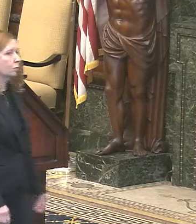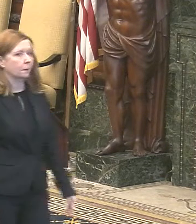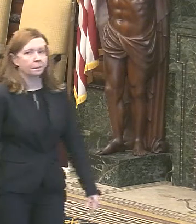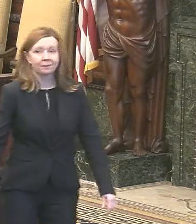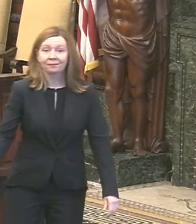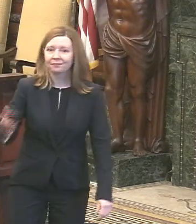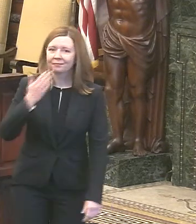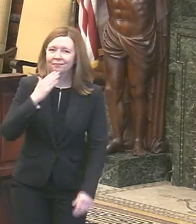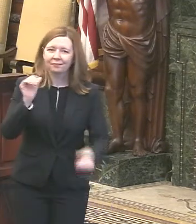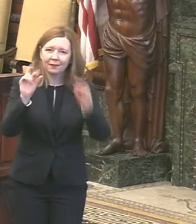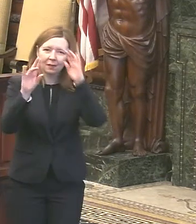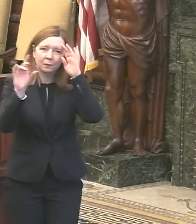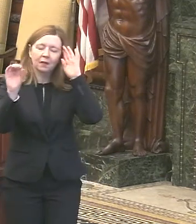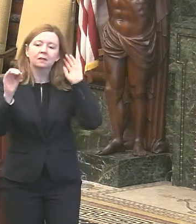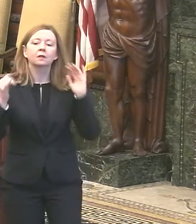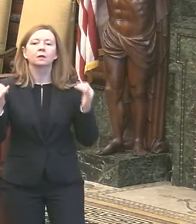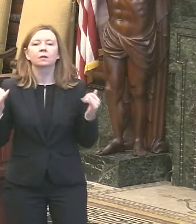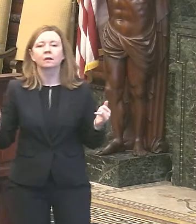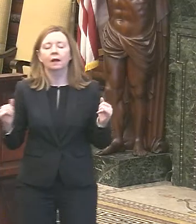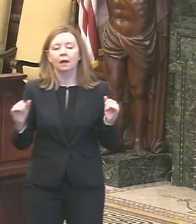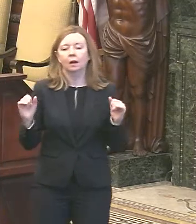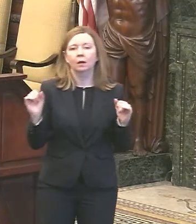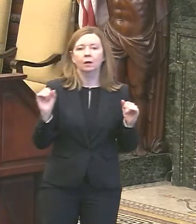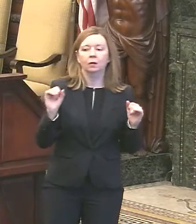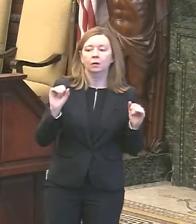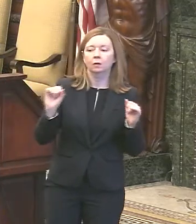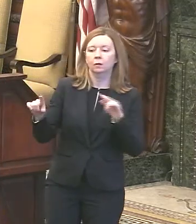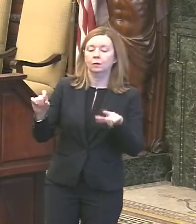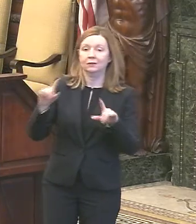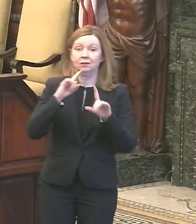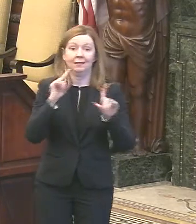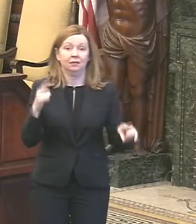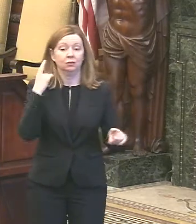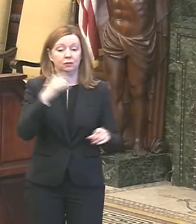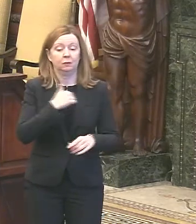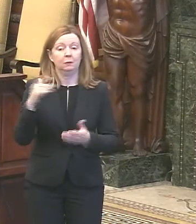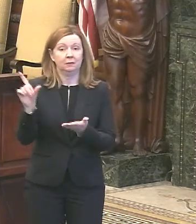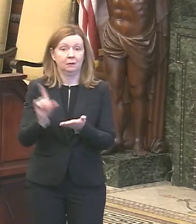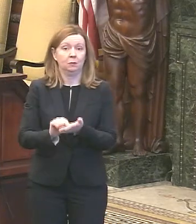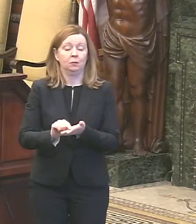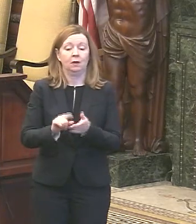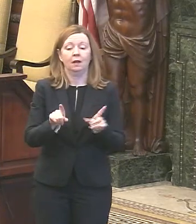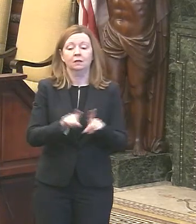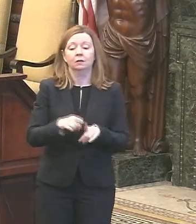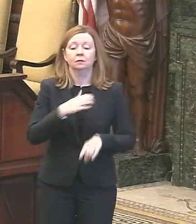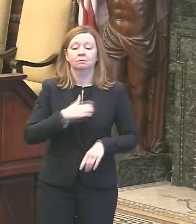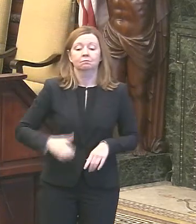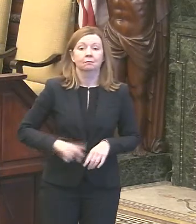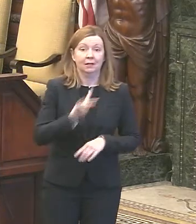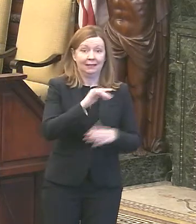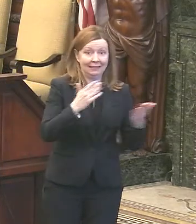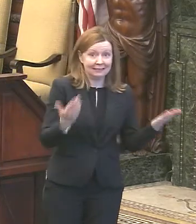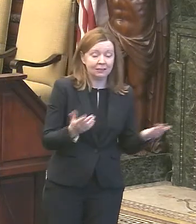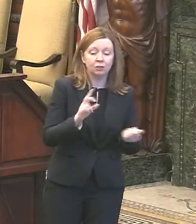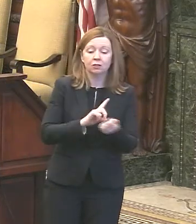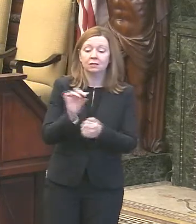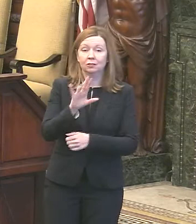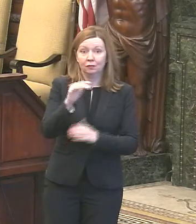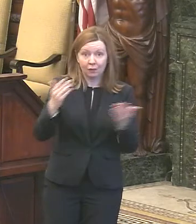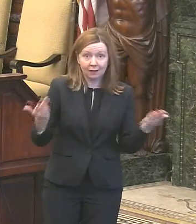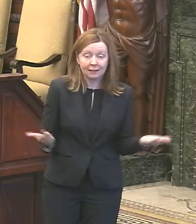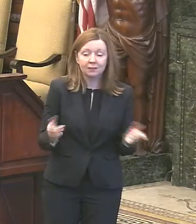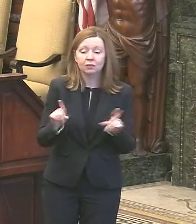Thank you, Armando. We will now move to Q&A for members of the press. In addition to Mayor Kenny and Dr. Farley, we are joined today